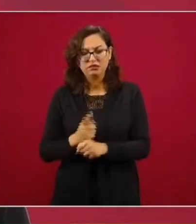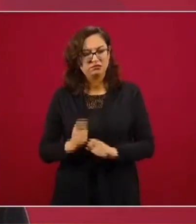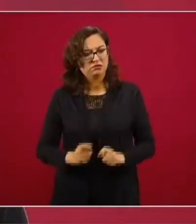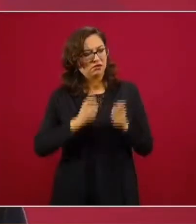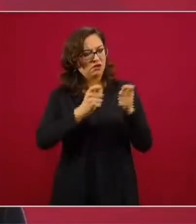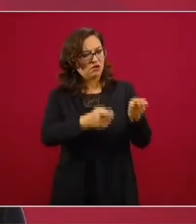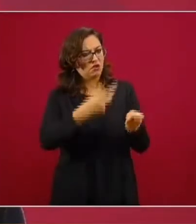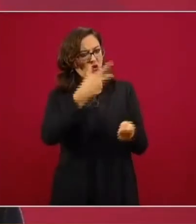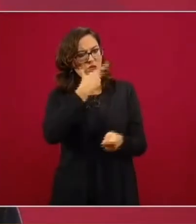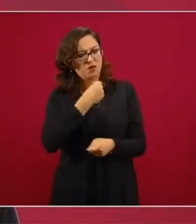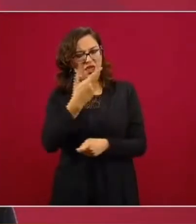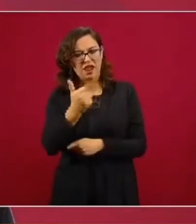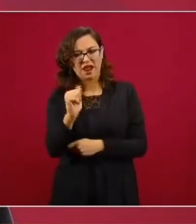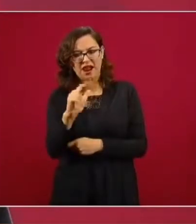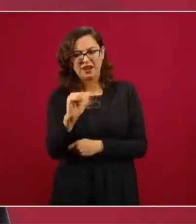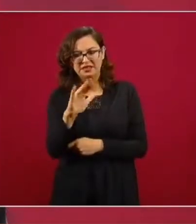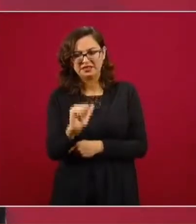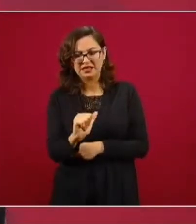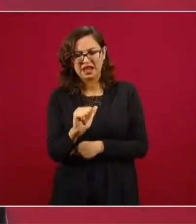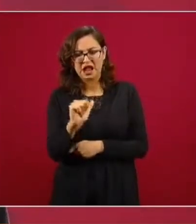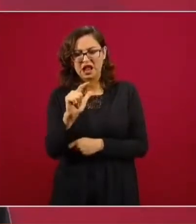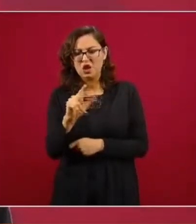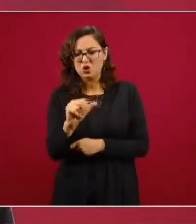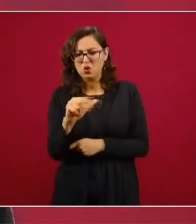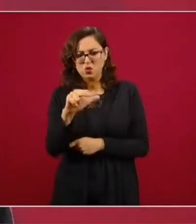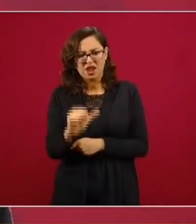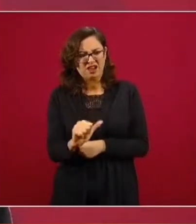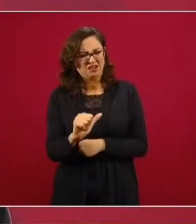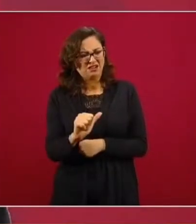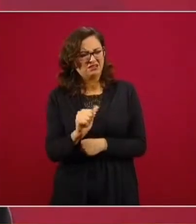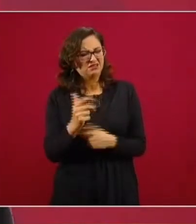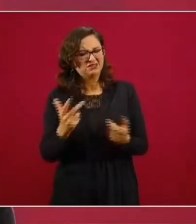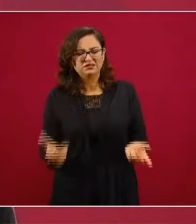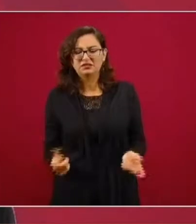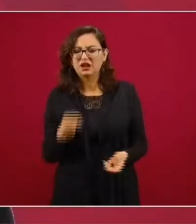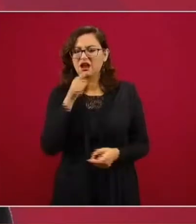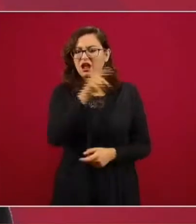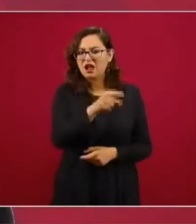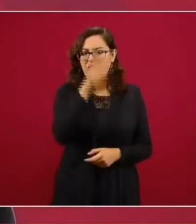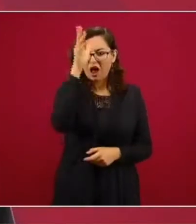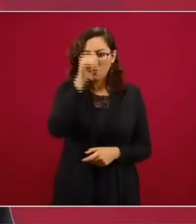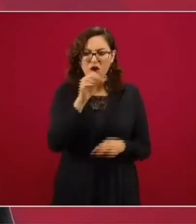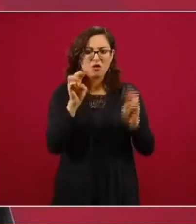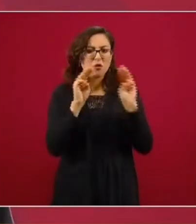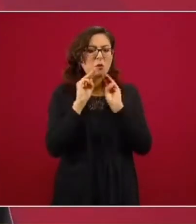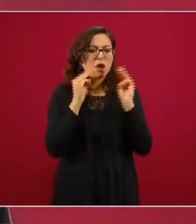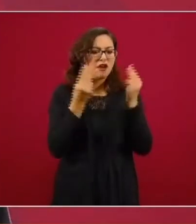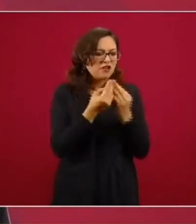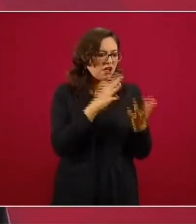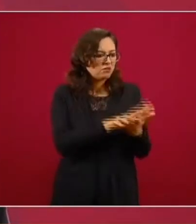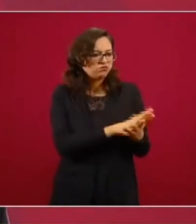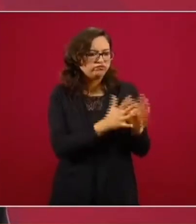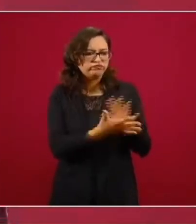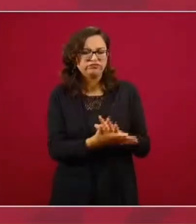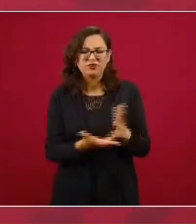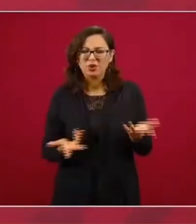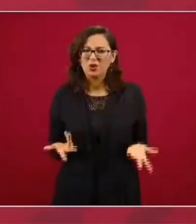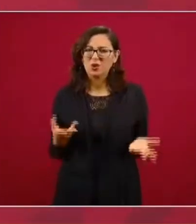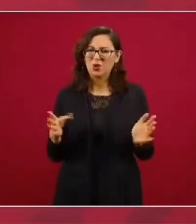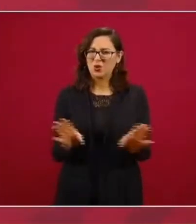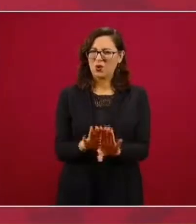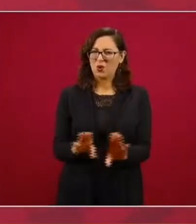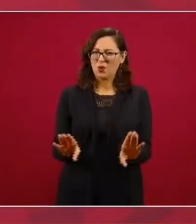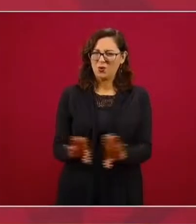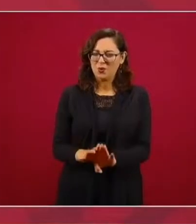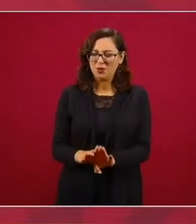Luna, que tenía un acuerdo con una de las bandas del crimen organizado. Entonces, por